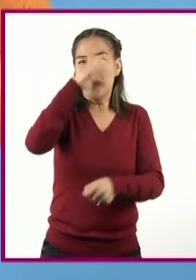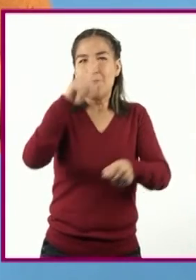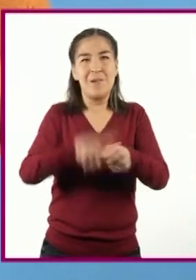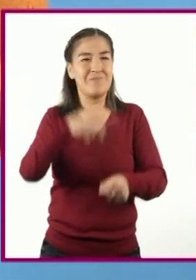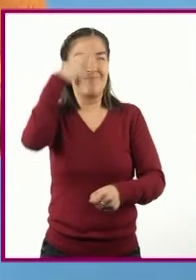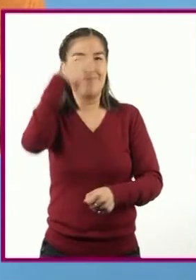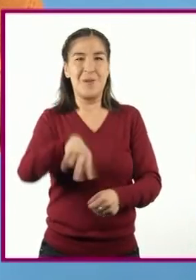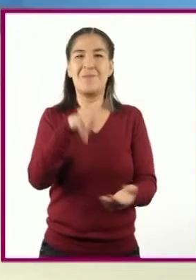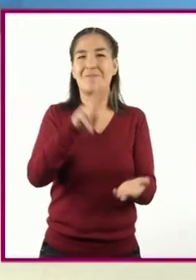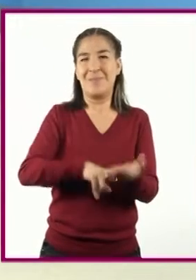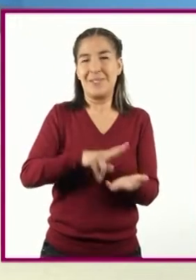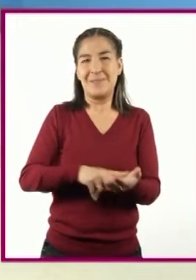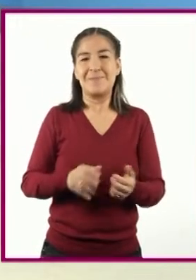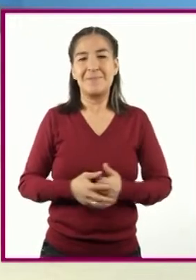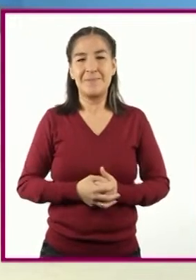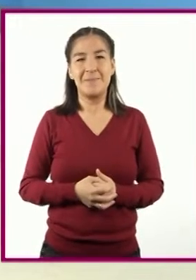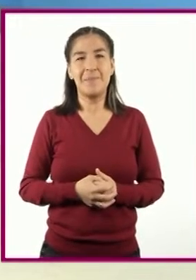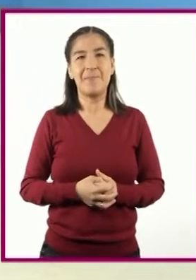gran valor.